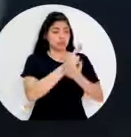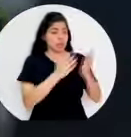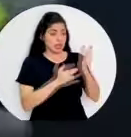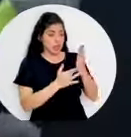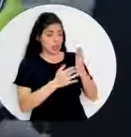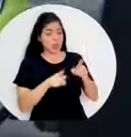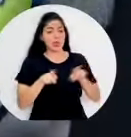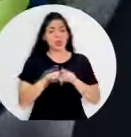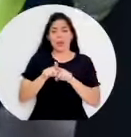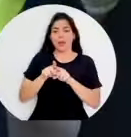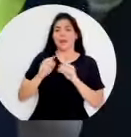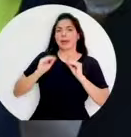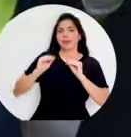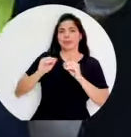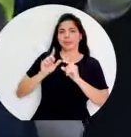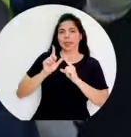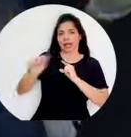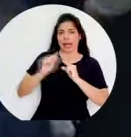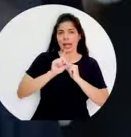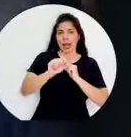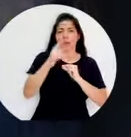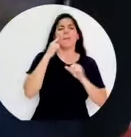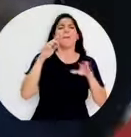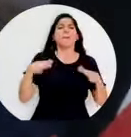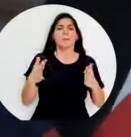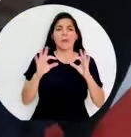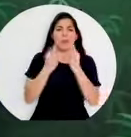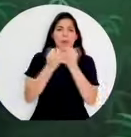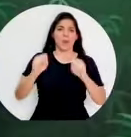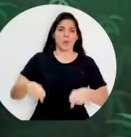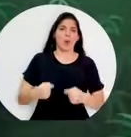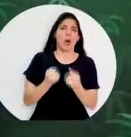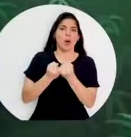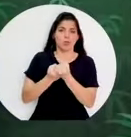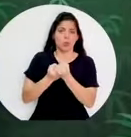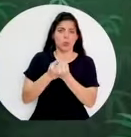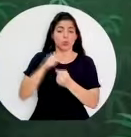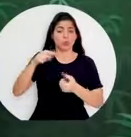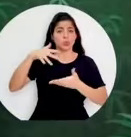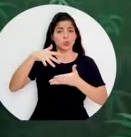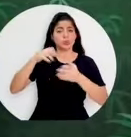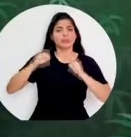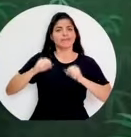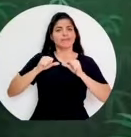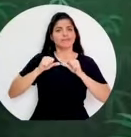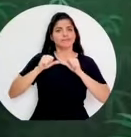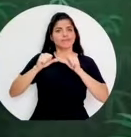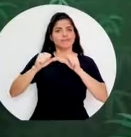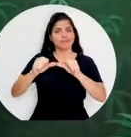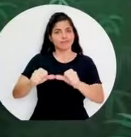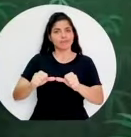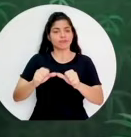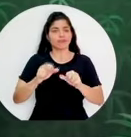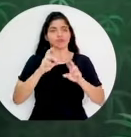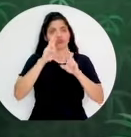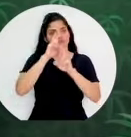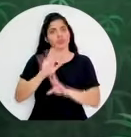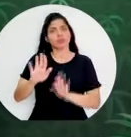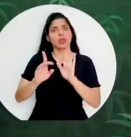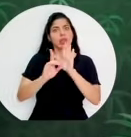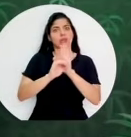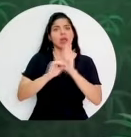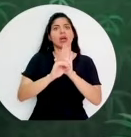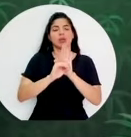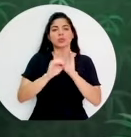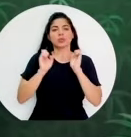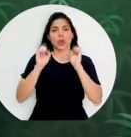recursos tecnológicos y acciones a distancia para poder apoyar a las familias en la continuidad del estudio como respuesta al derecho a